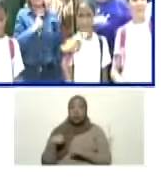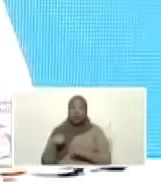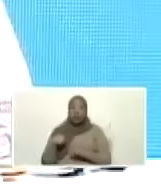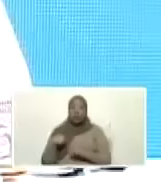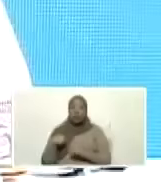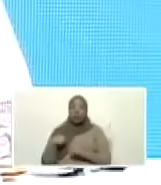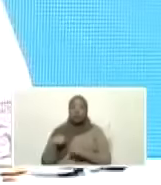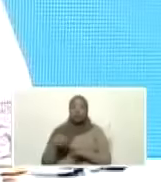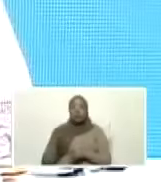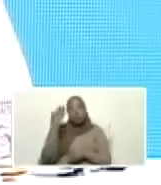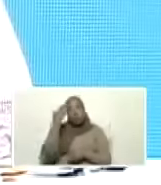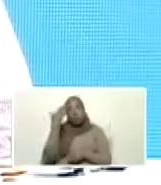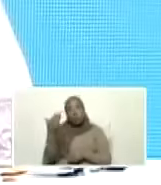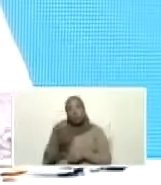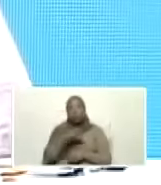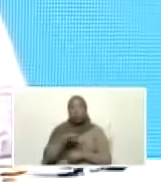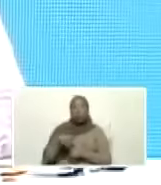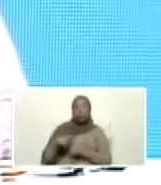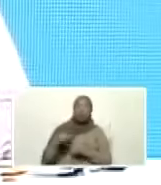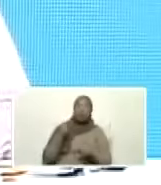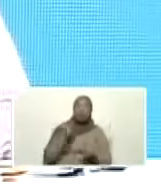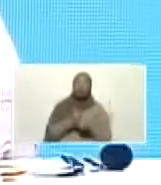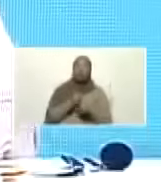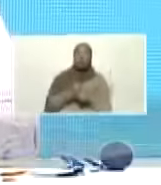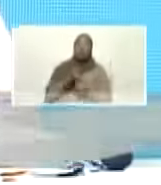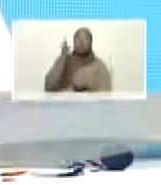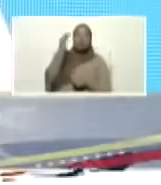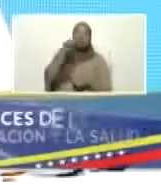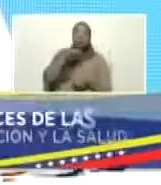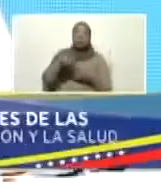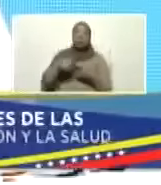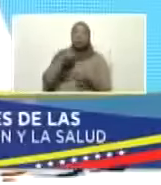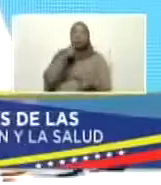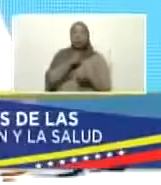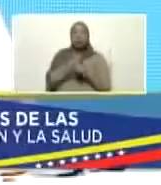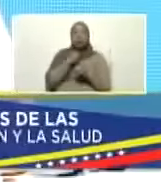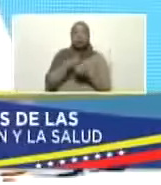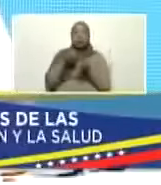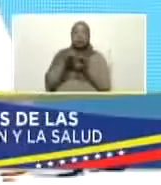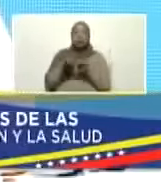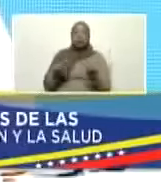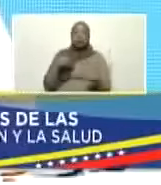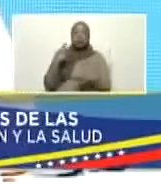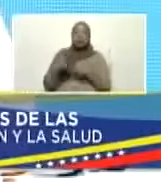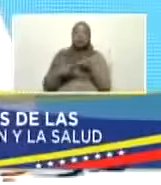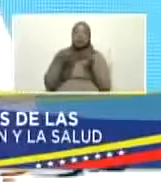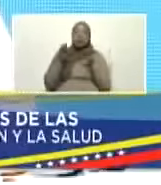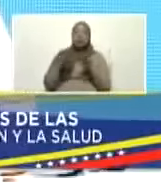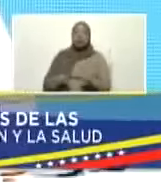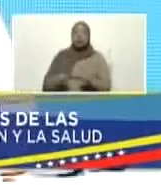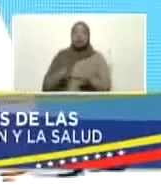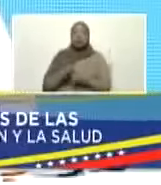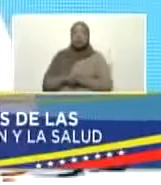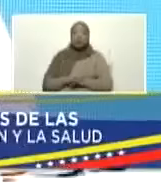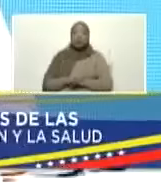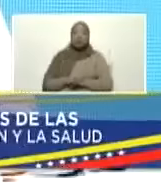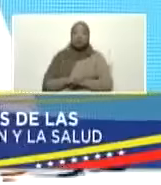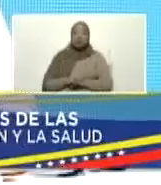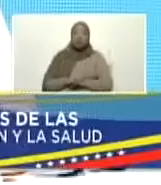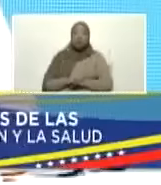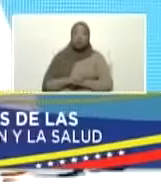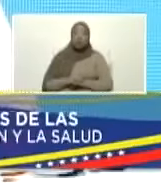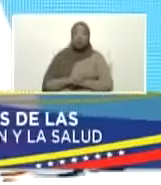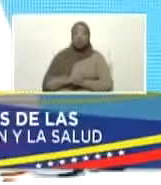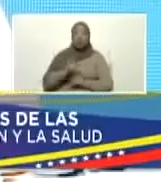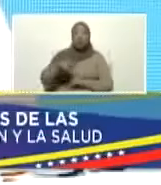Venceremos, un saludo pues. Que Dios me los bendiga por allá en el complejo educativo Lutecia Hernández, que quedó